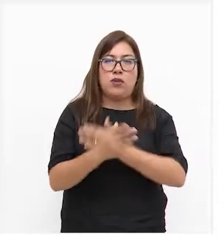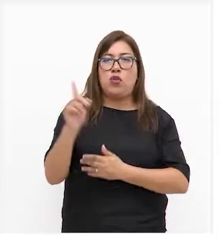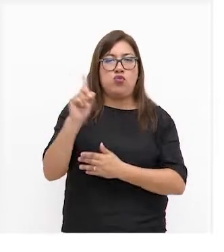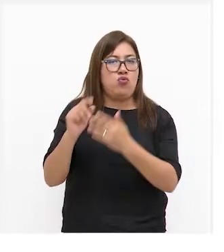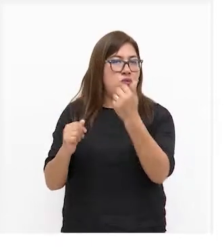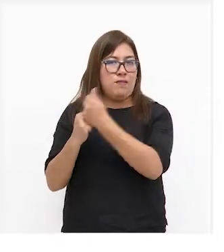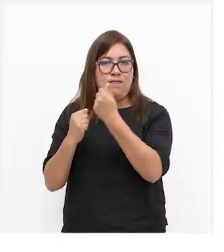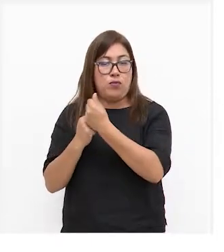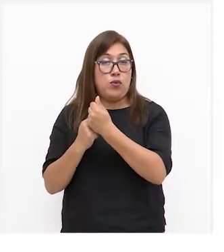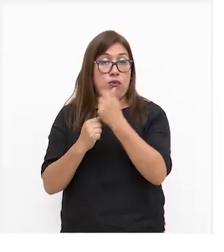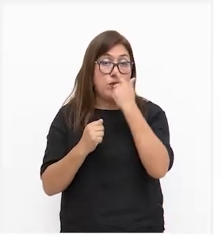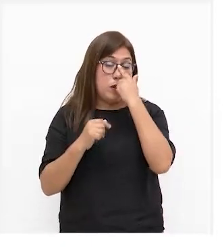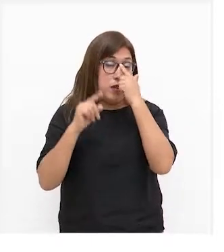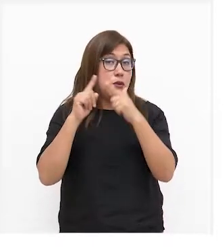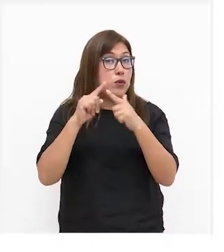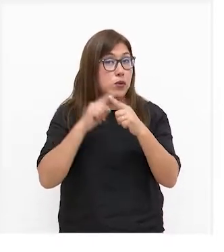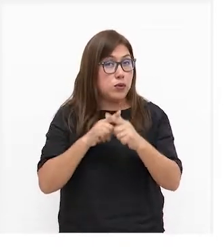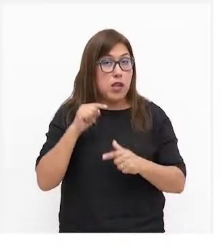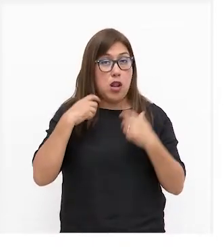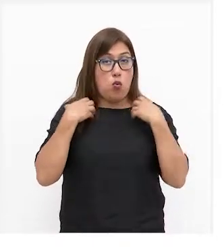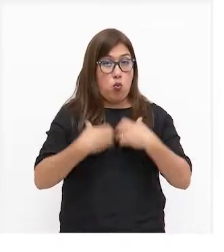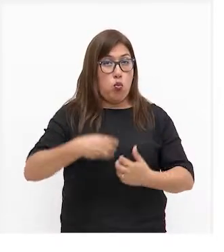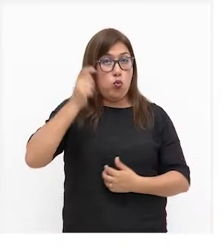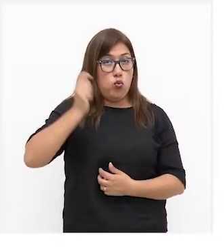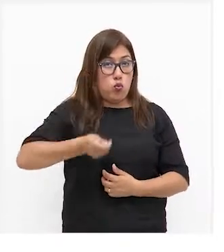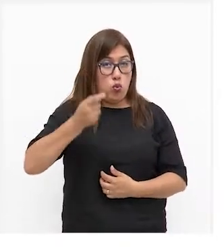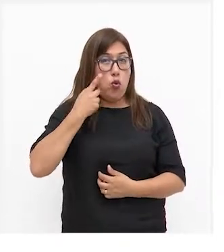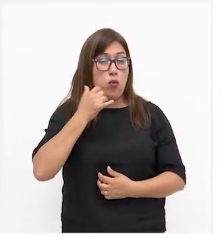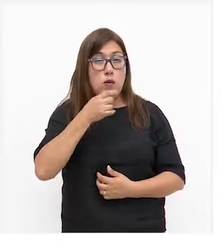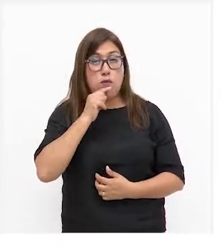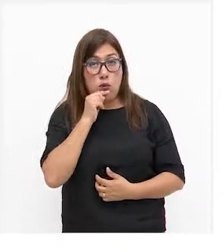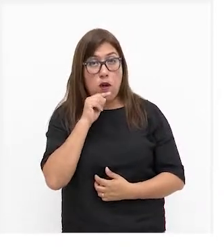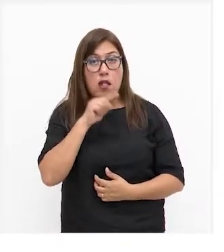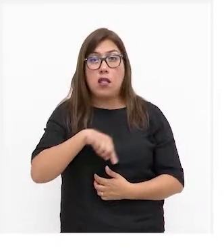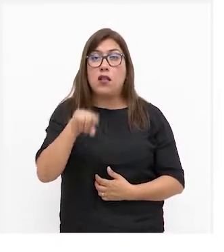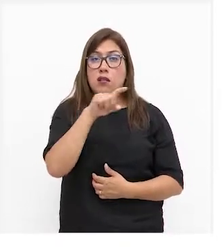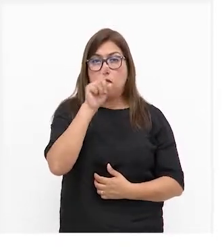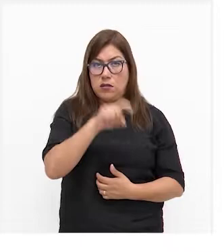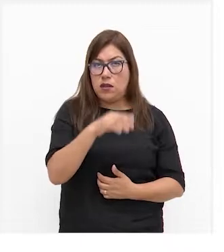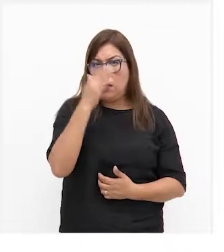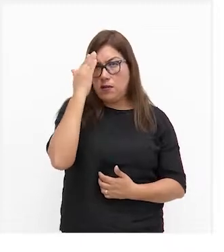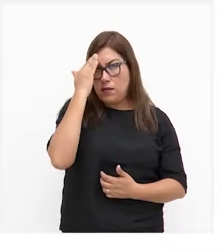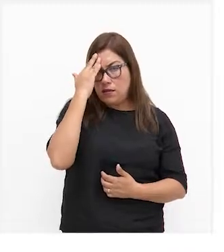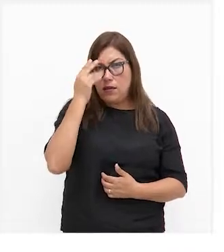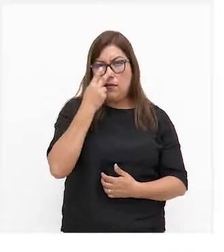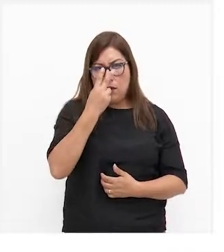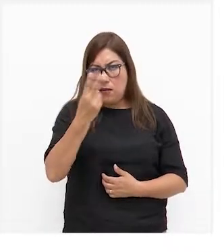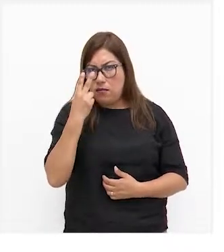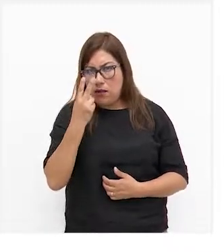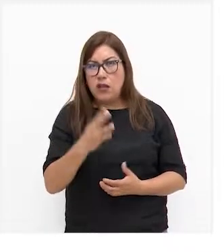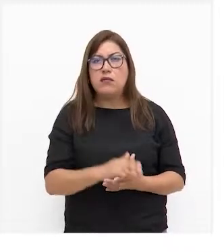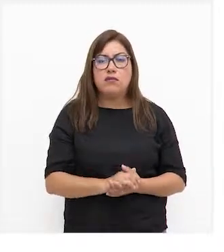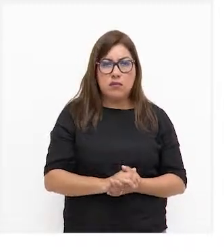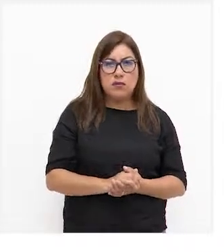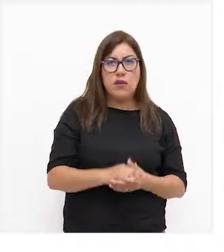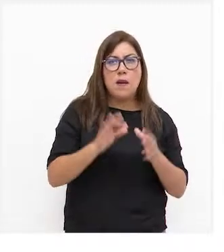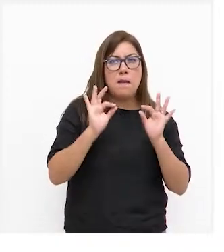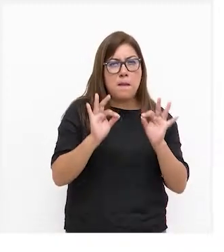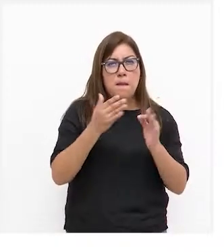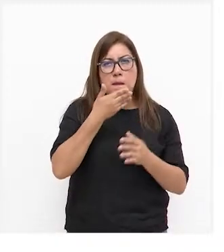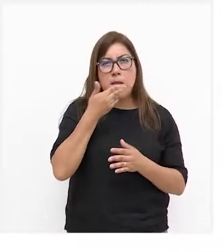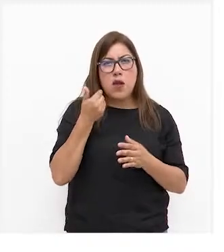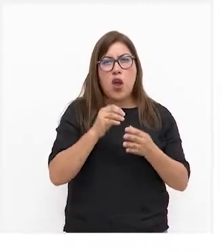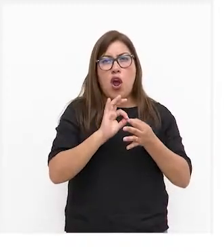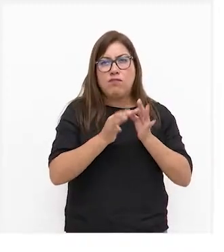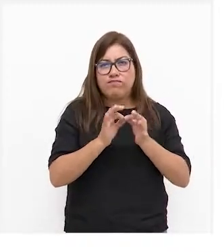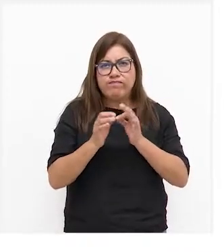y no del apoyo, para lo cual el juez o la jueza debe realizar las diligencias pertinentes para obtener la